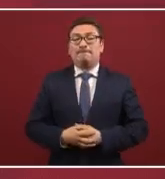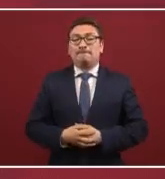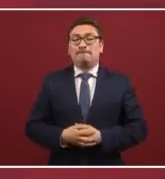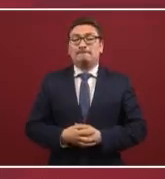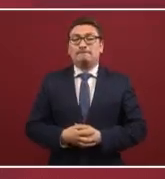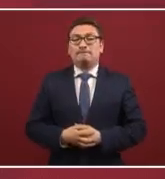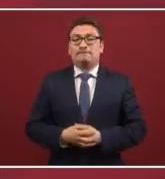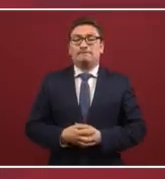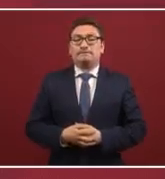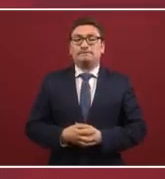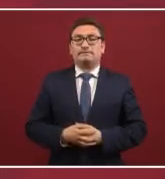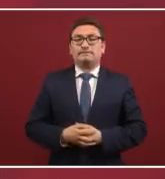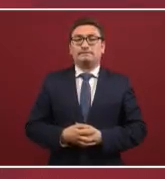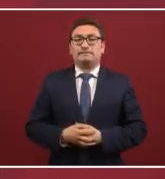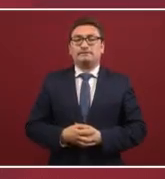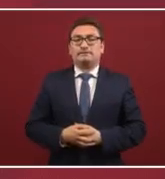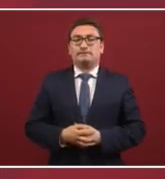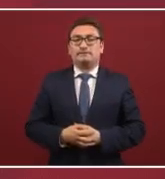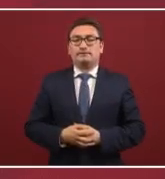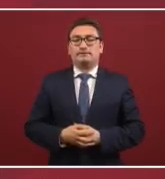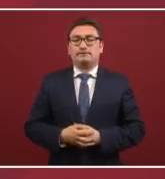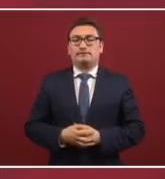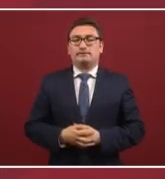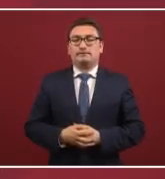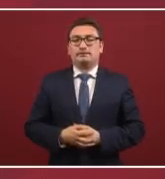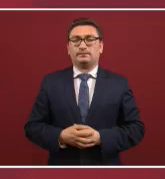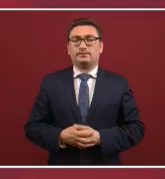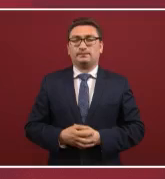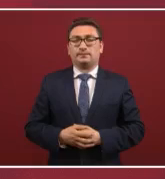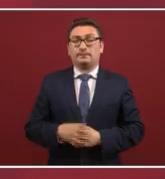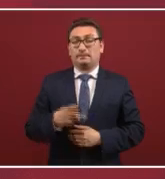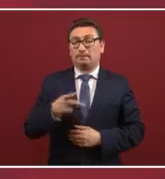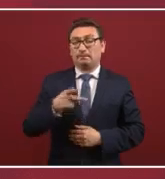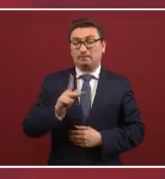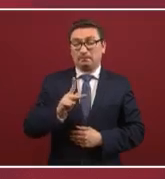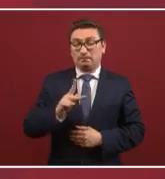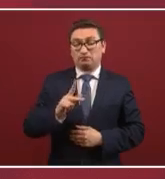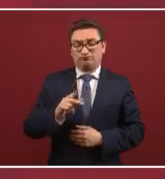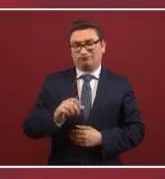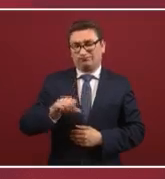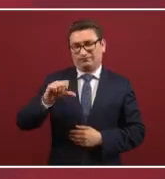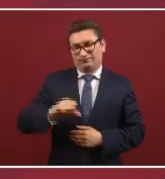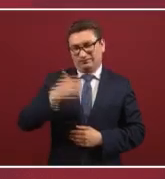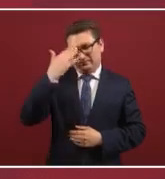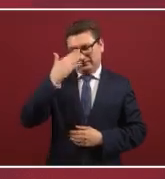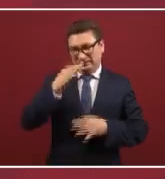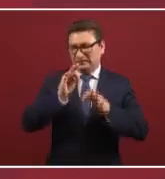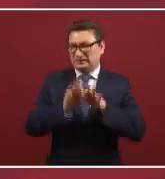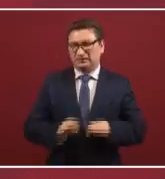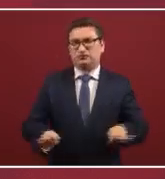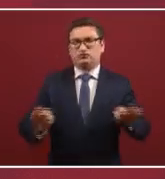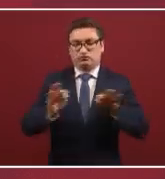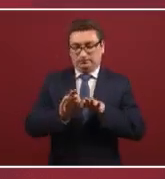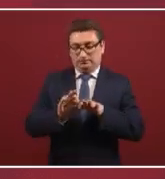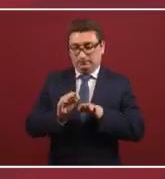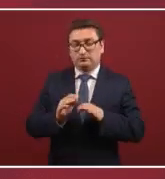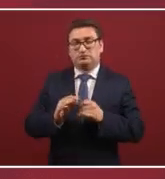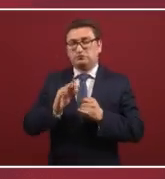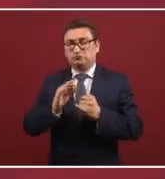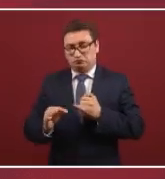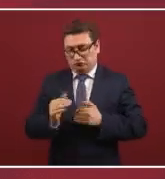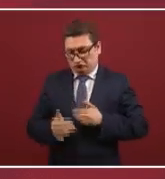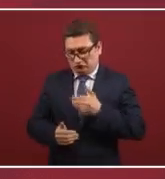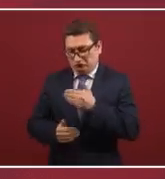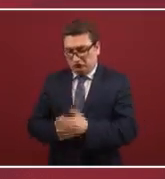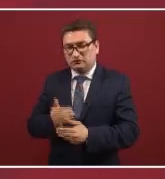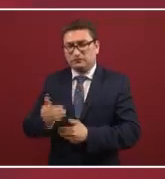lo importante a señalar es este paso, este último paso que damos en la ratificación,